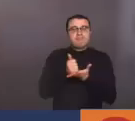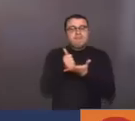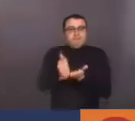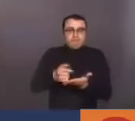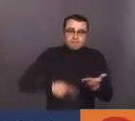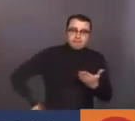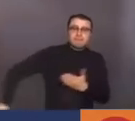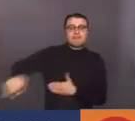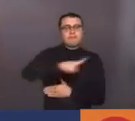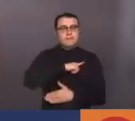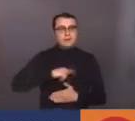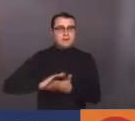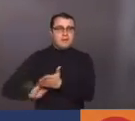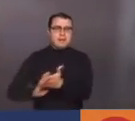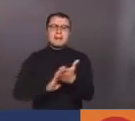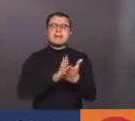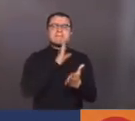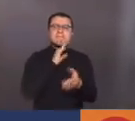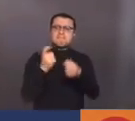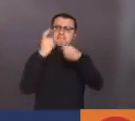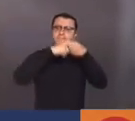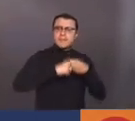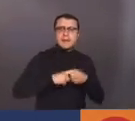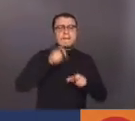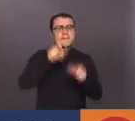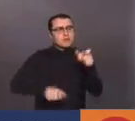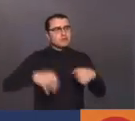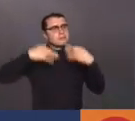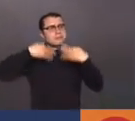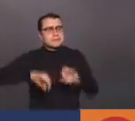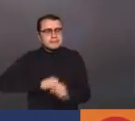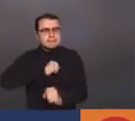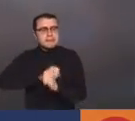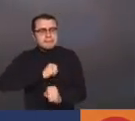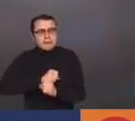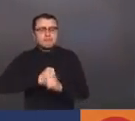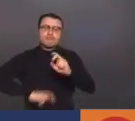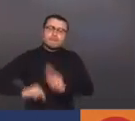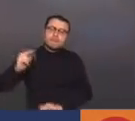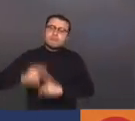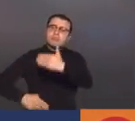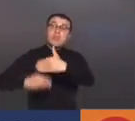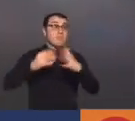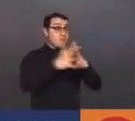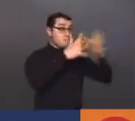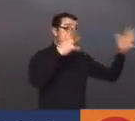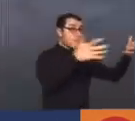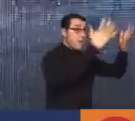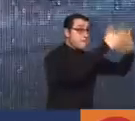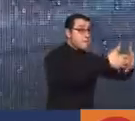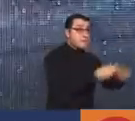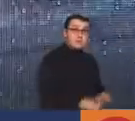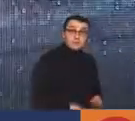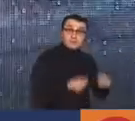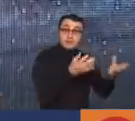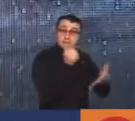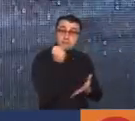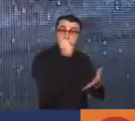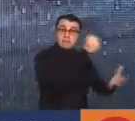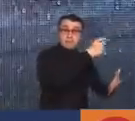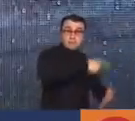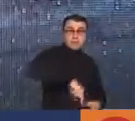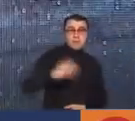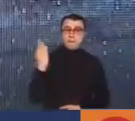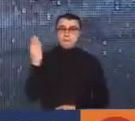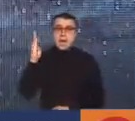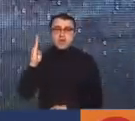es albañiles, no grandes empresarios, porque no van a tener el negocio para hacer un mejoramiento de baños